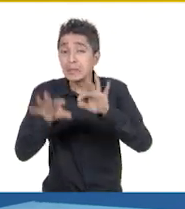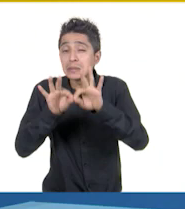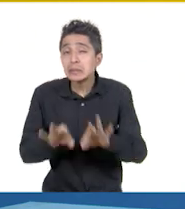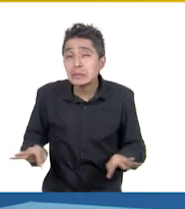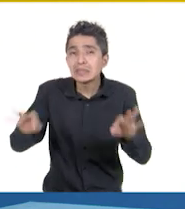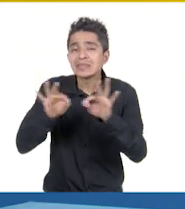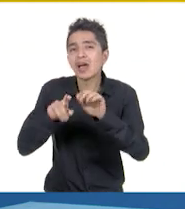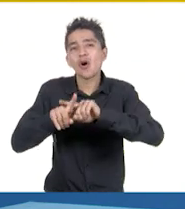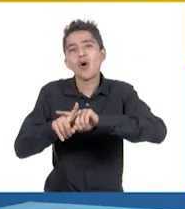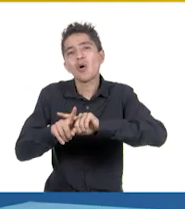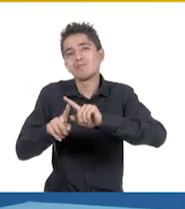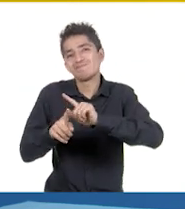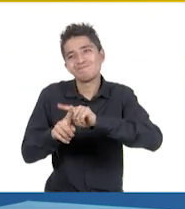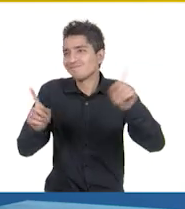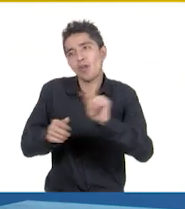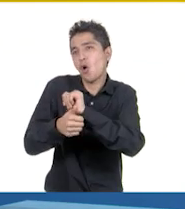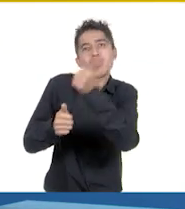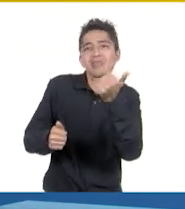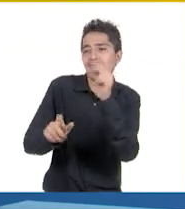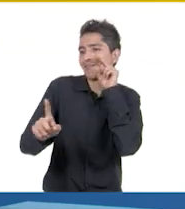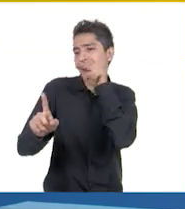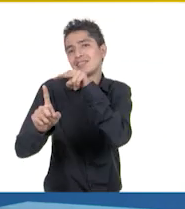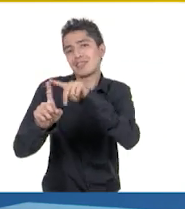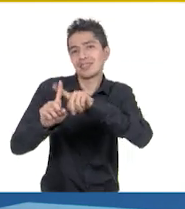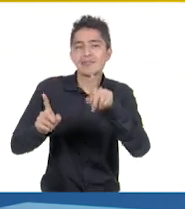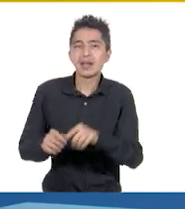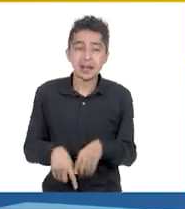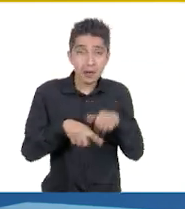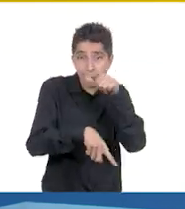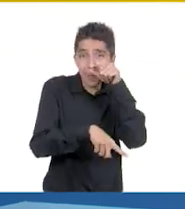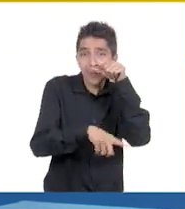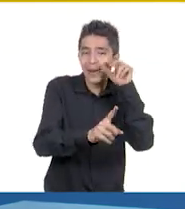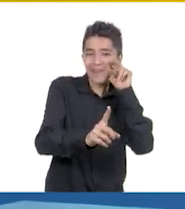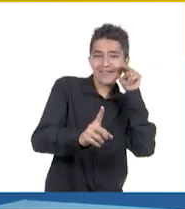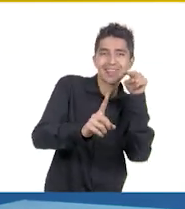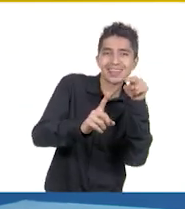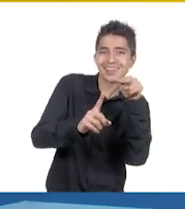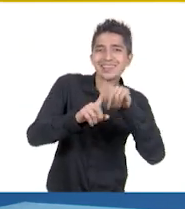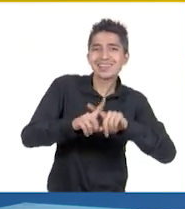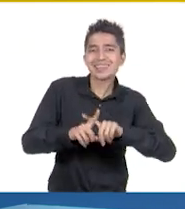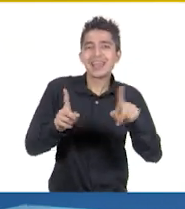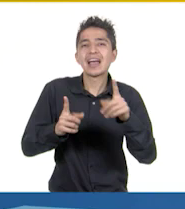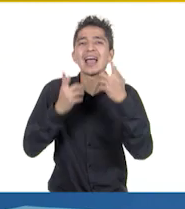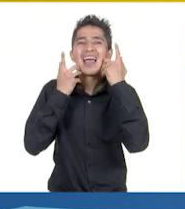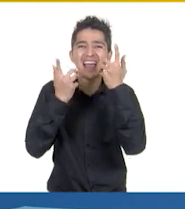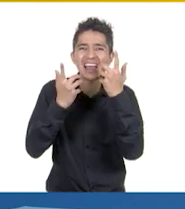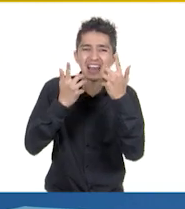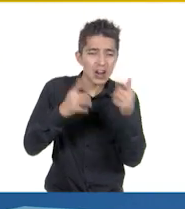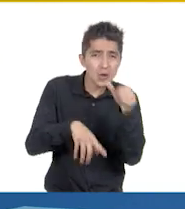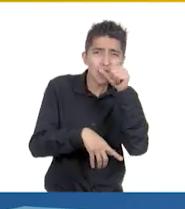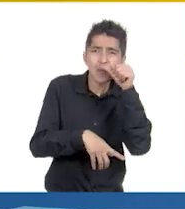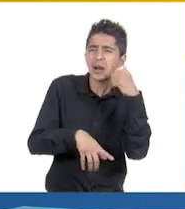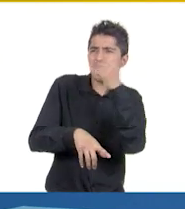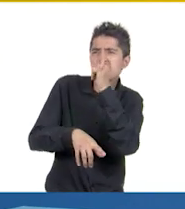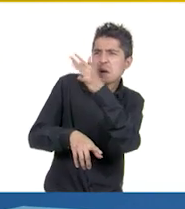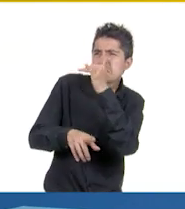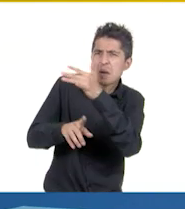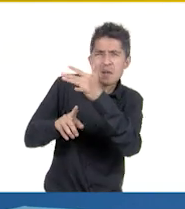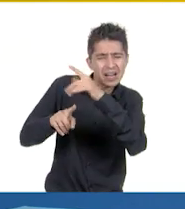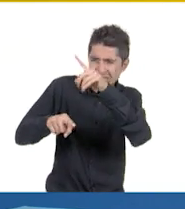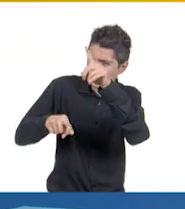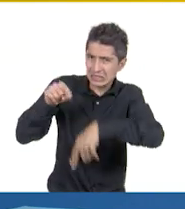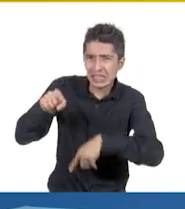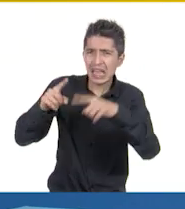van a ser otras. Mientras que para Benito Juárez la lucha se trataba de quitarle poder a la Iglesia, de conseguir que la Iglesia